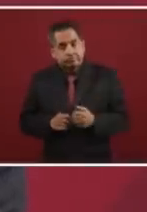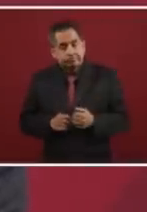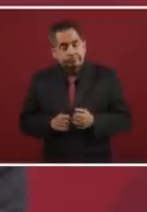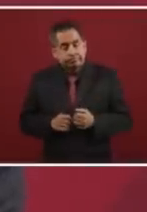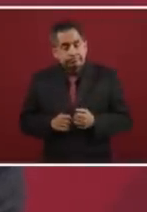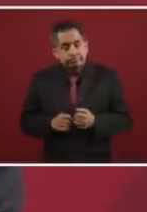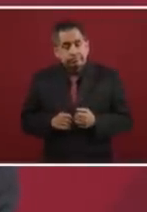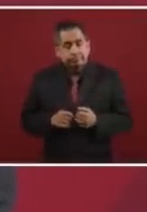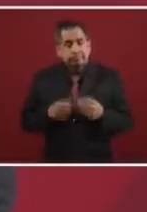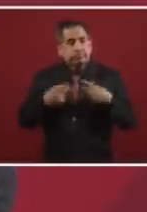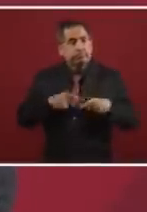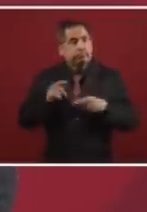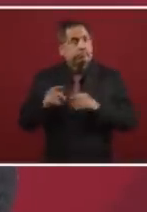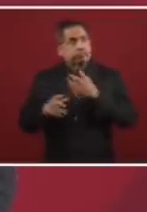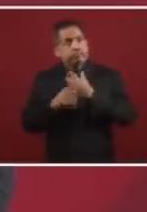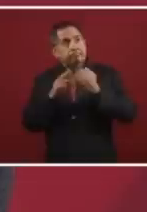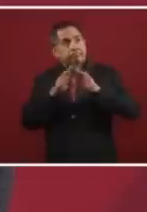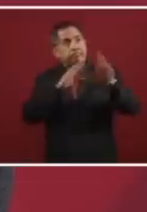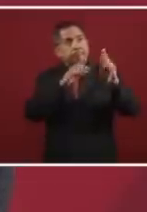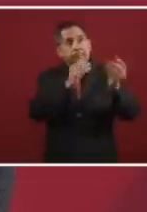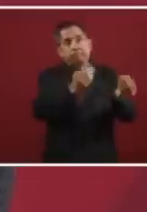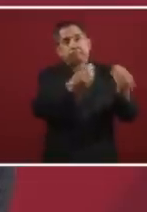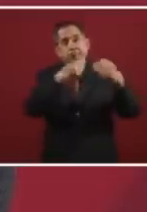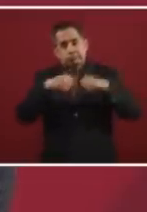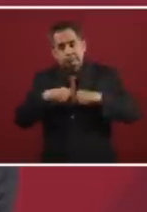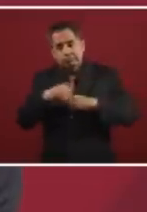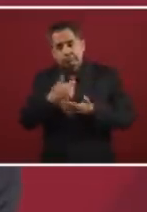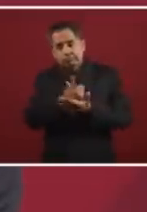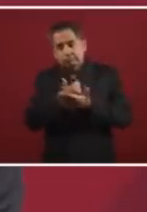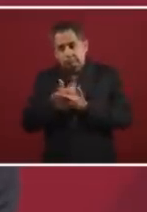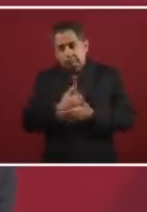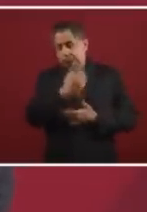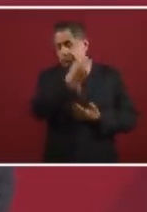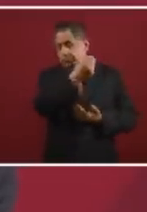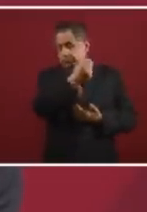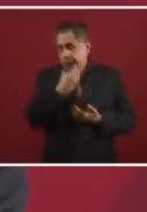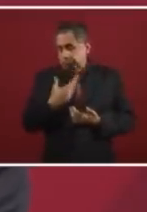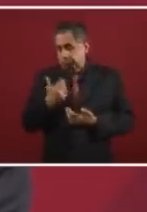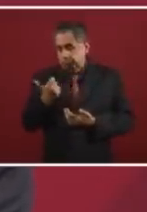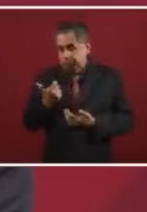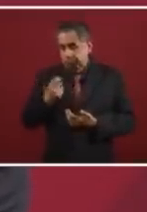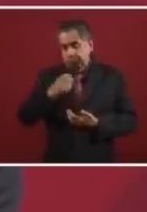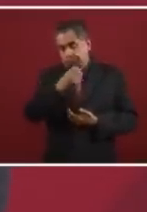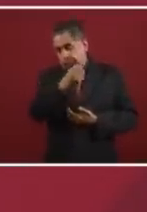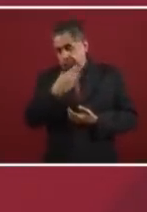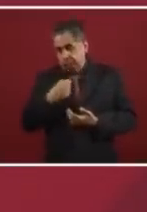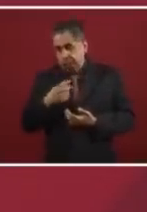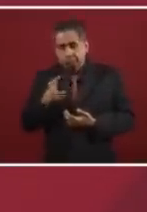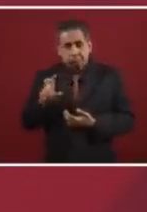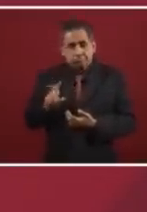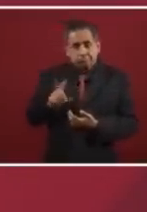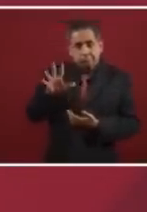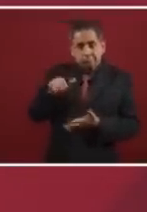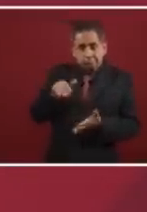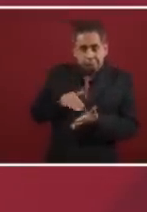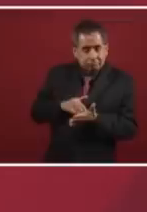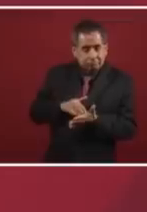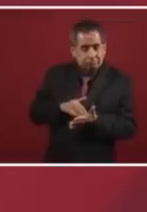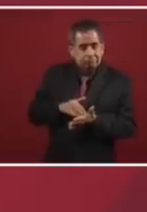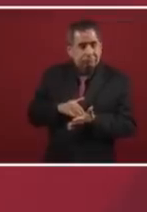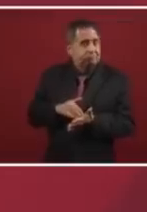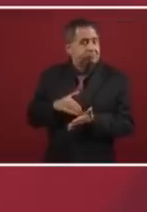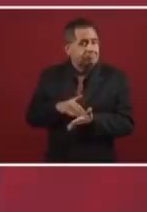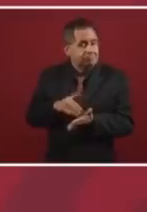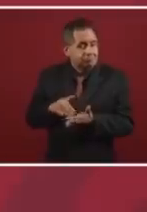nuestros paisanos ayudan la economía mandan 35 mil